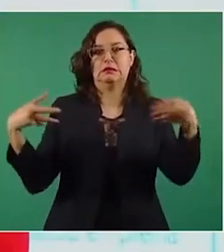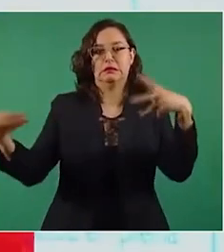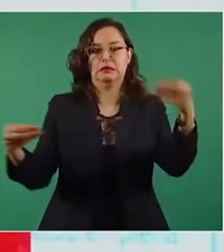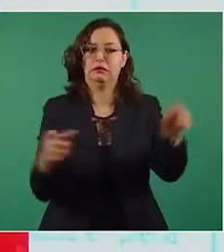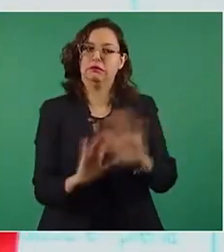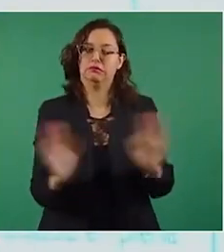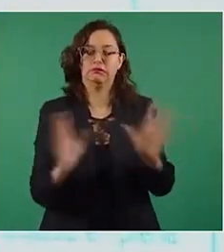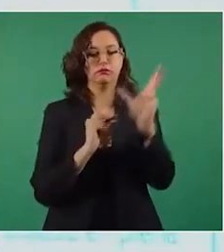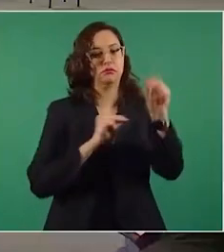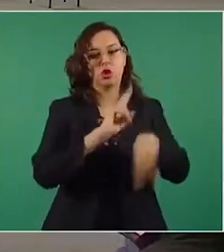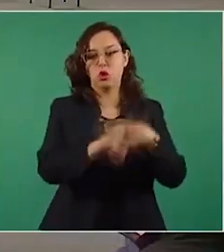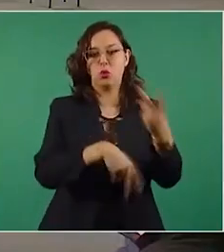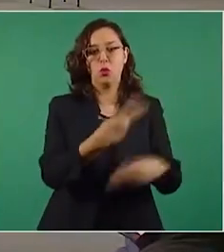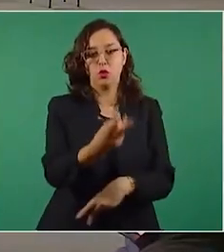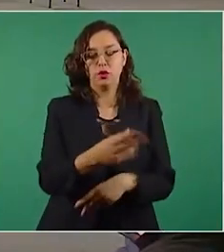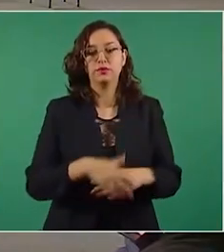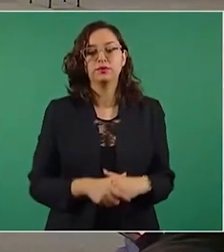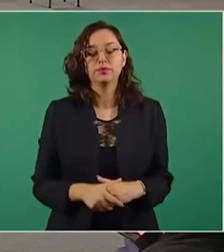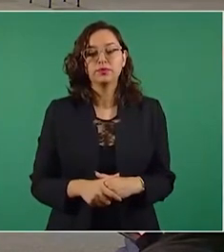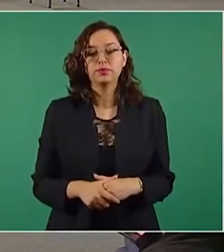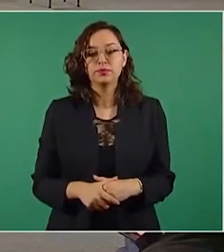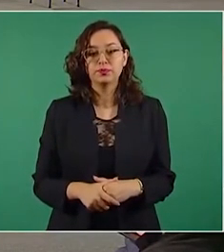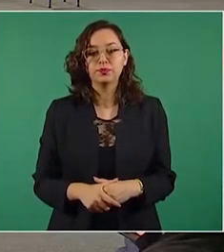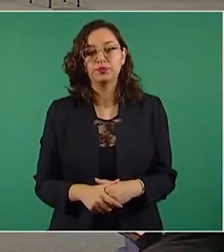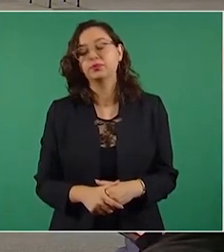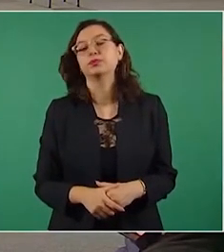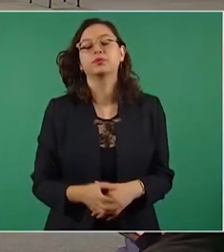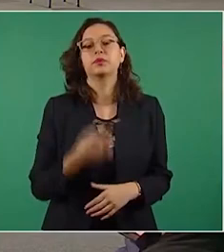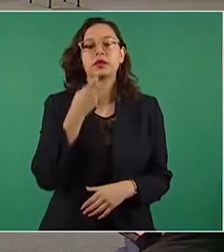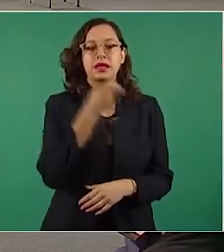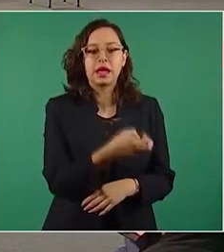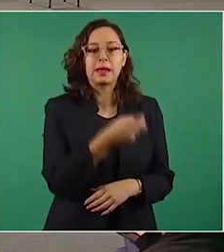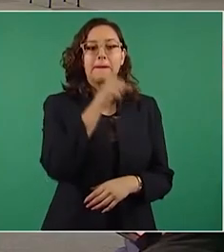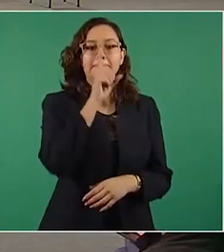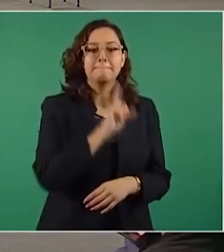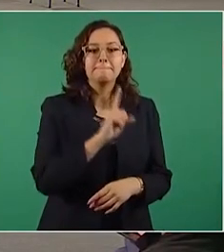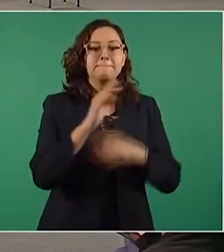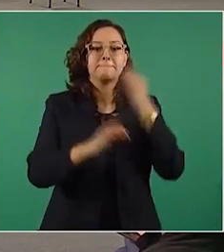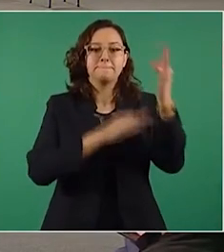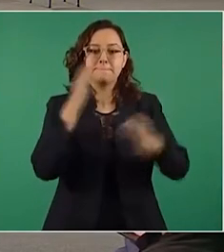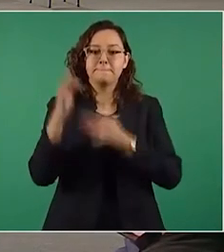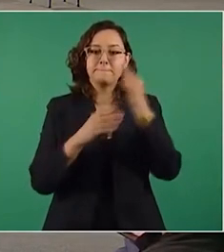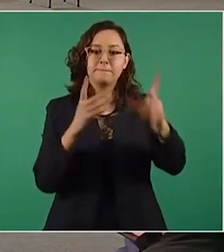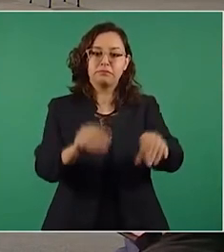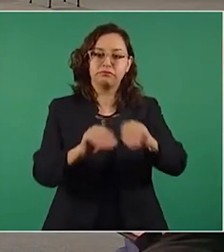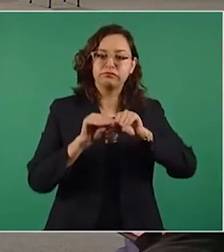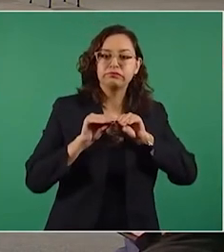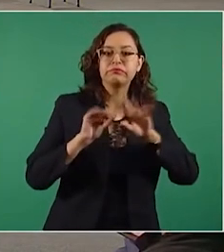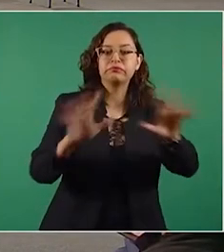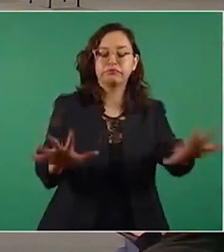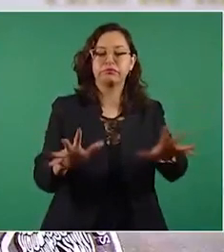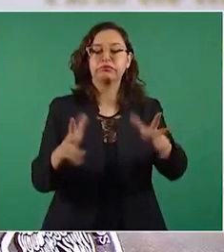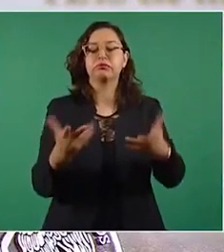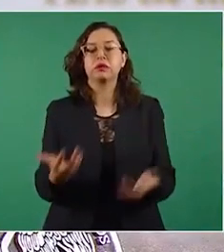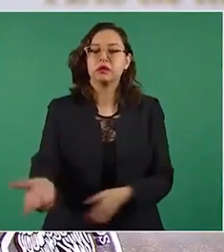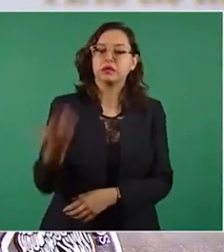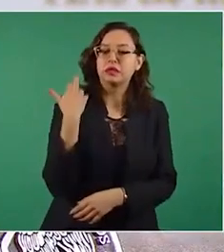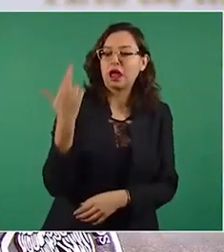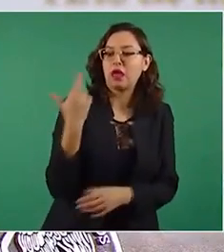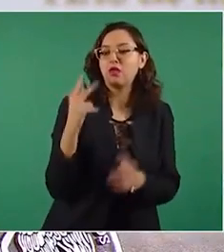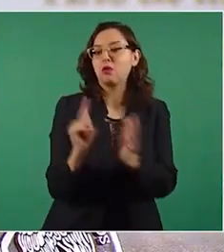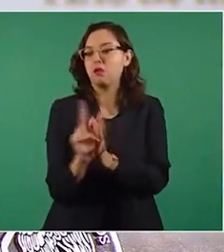clínicas u hospitales. La difusión de esta noticia tendenciosa tuvo un eco en medios impresos de radio